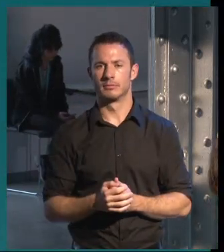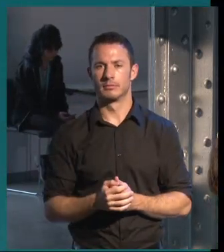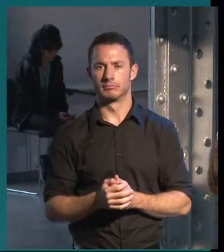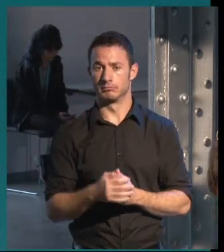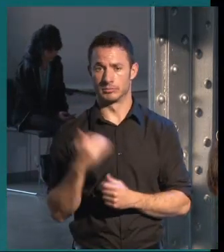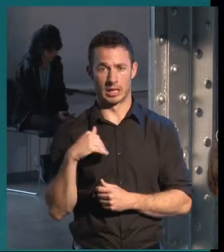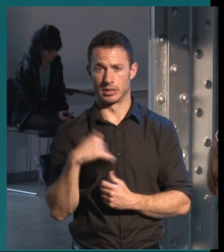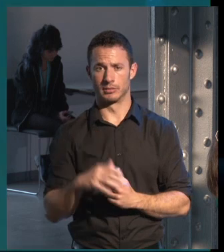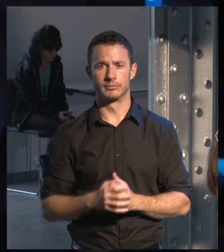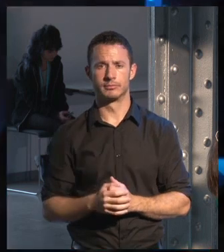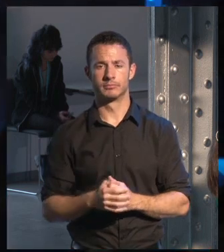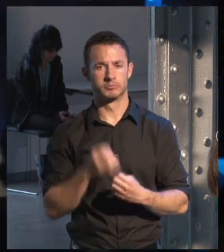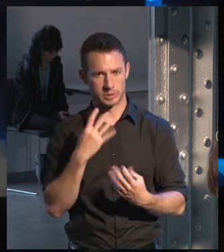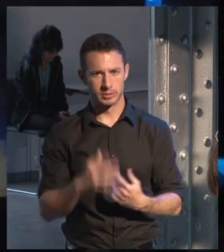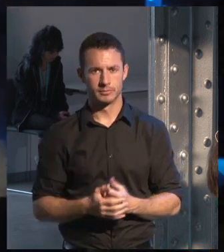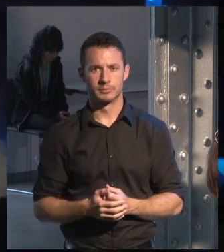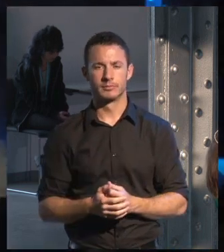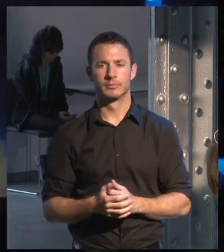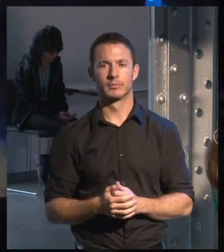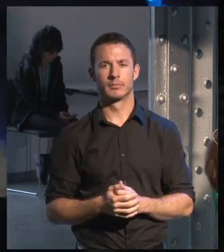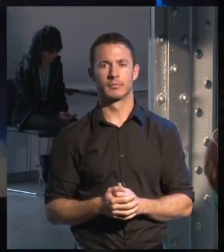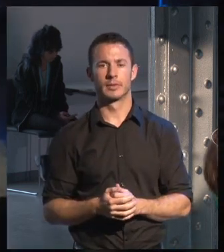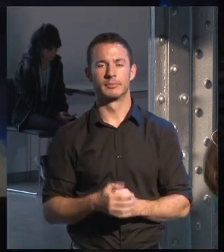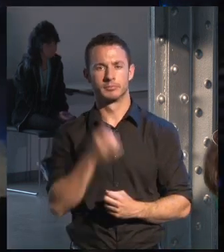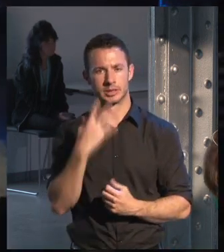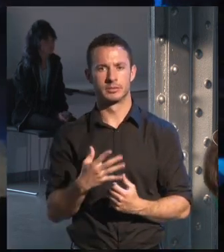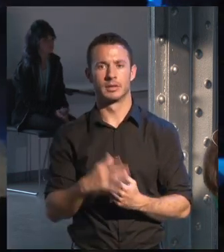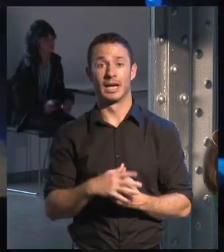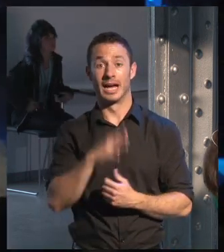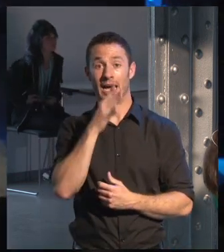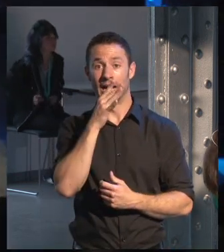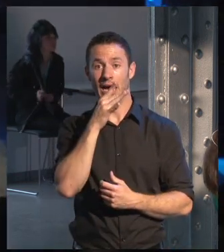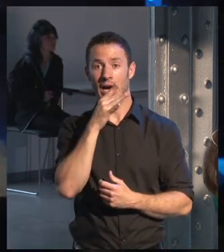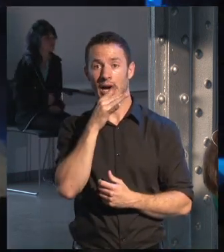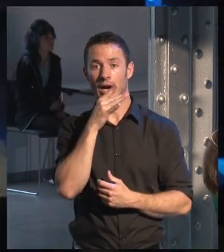Ya están, ¿vale? ¿Vale? Y entonces ahora si le